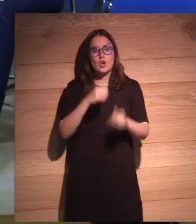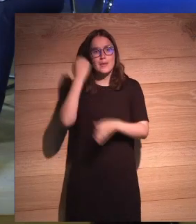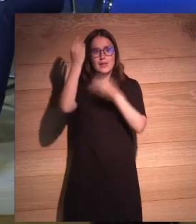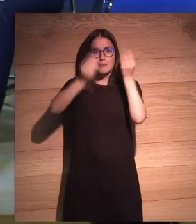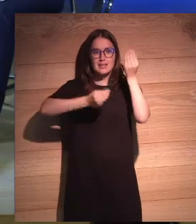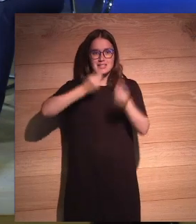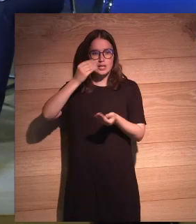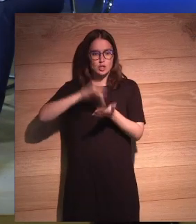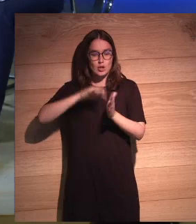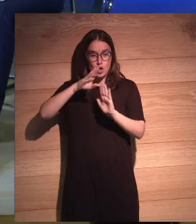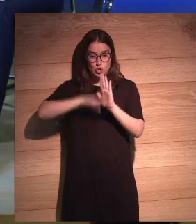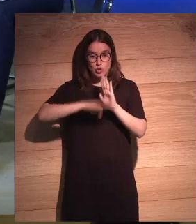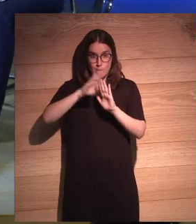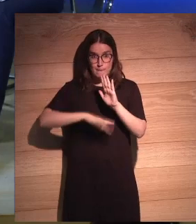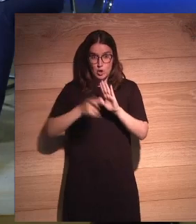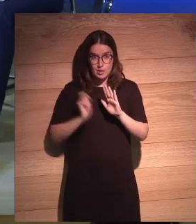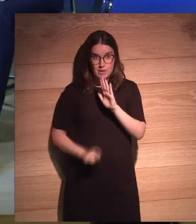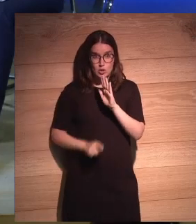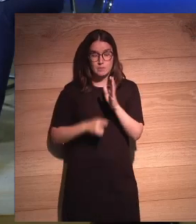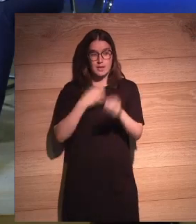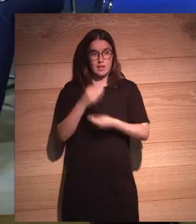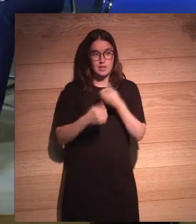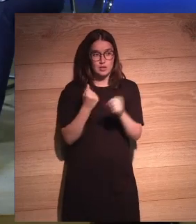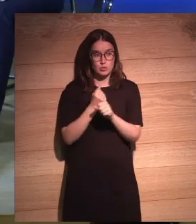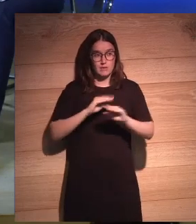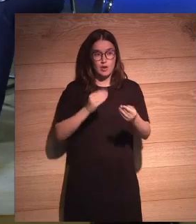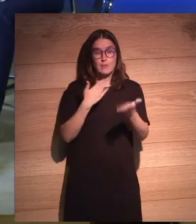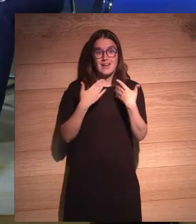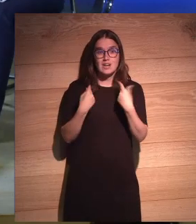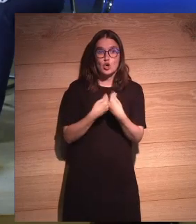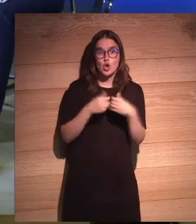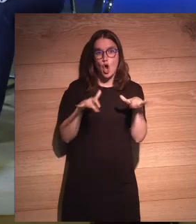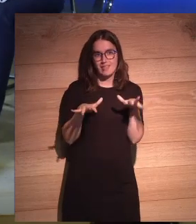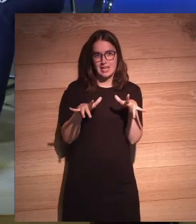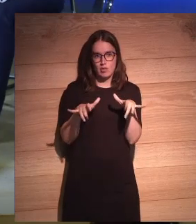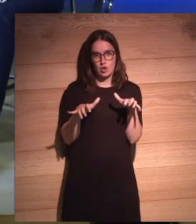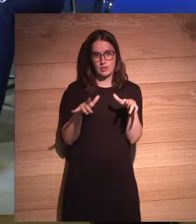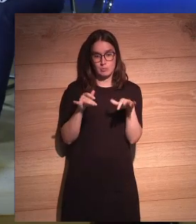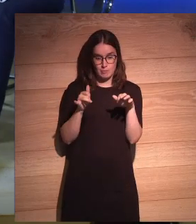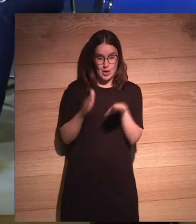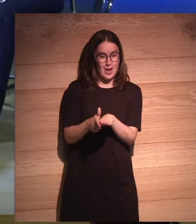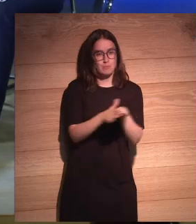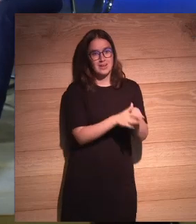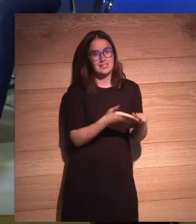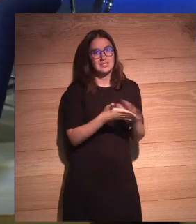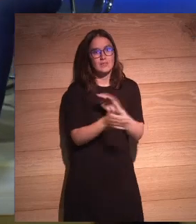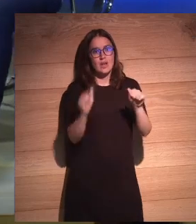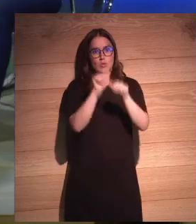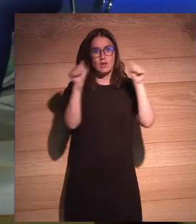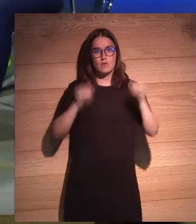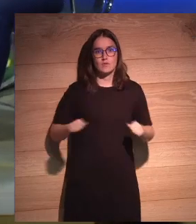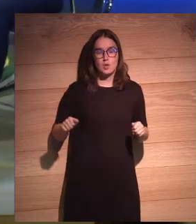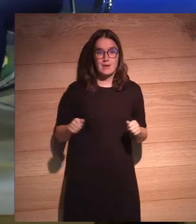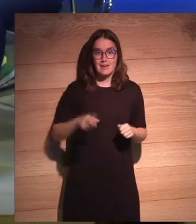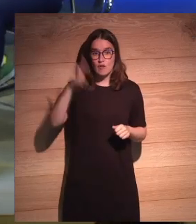que tienen los programadores para hacer su trabajo, para hablar con los ordenadores, pero que más allá de esto es una forma que es